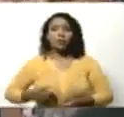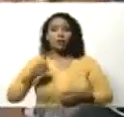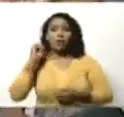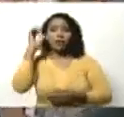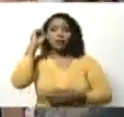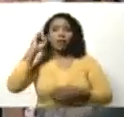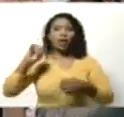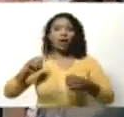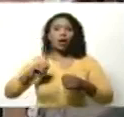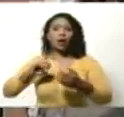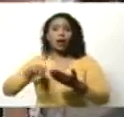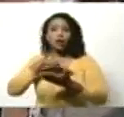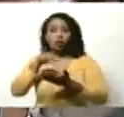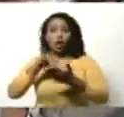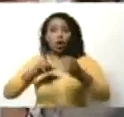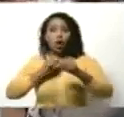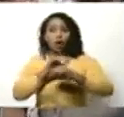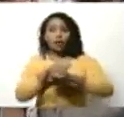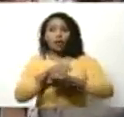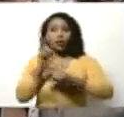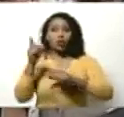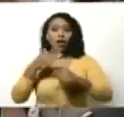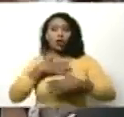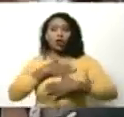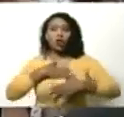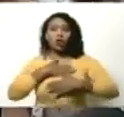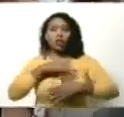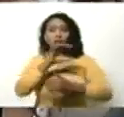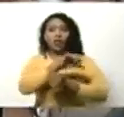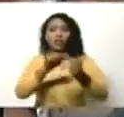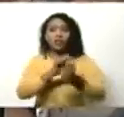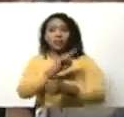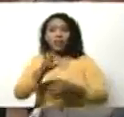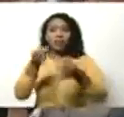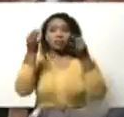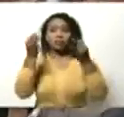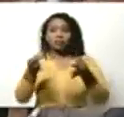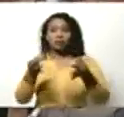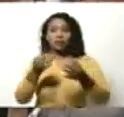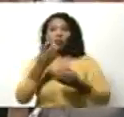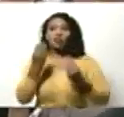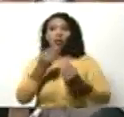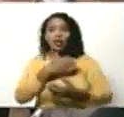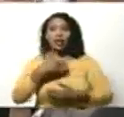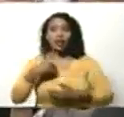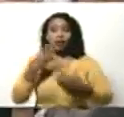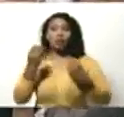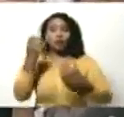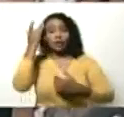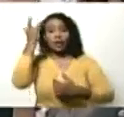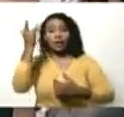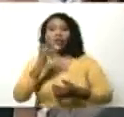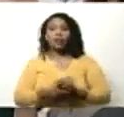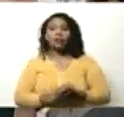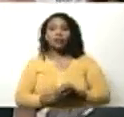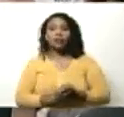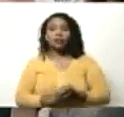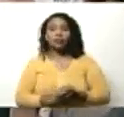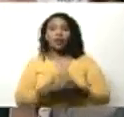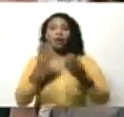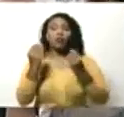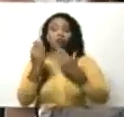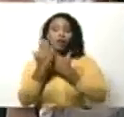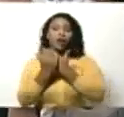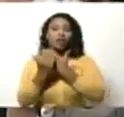escalera que ustedes gozan de una excelente vicepresidenta, muy querida, muy inteligente y también fue muy cariñosa.